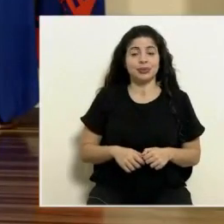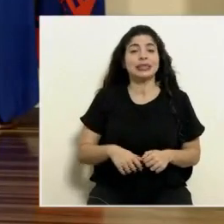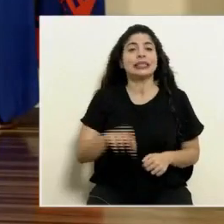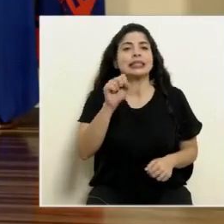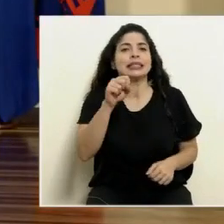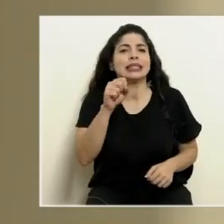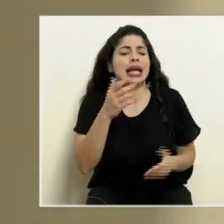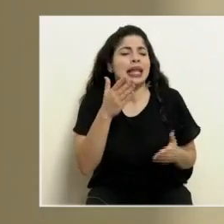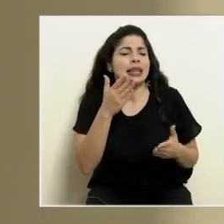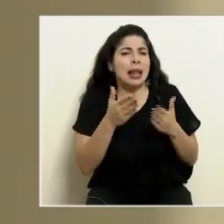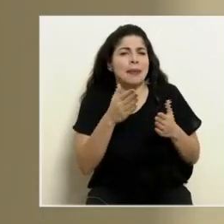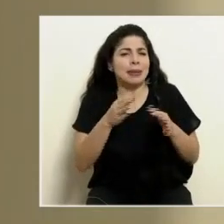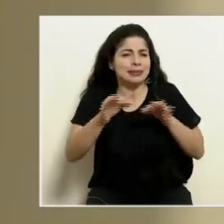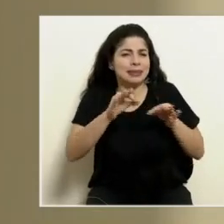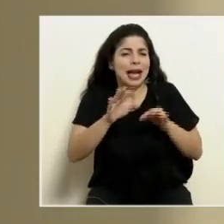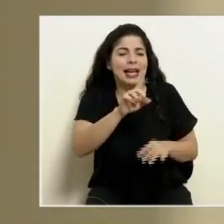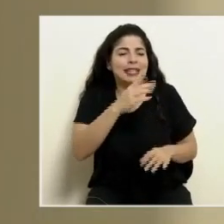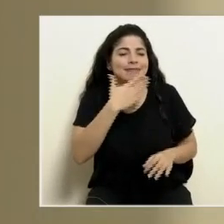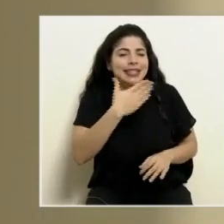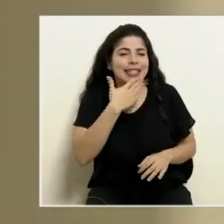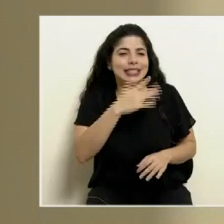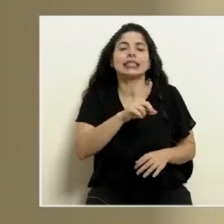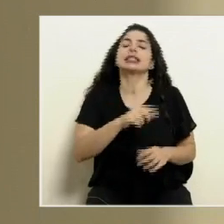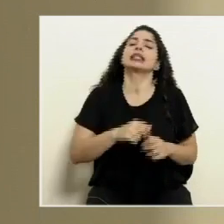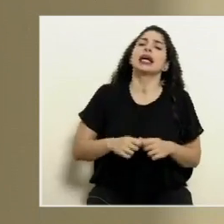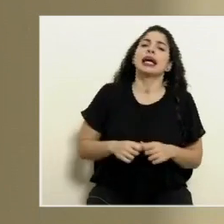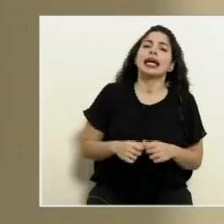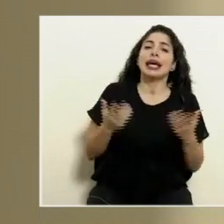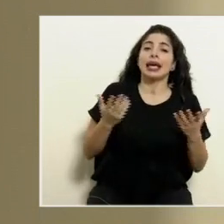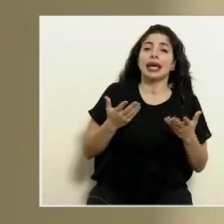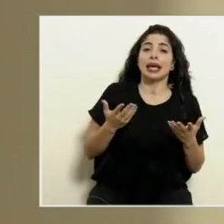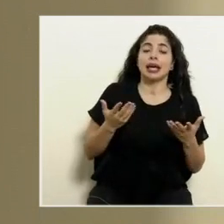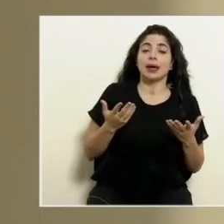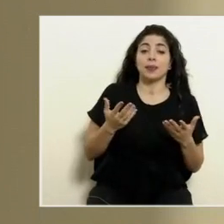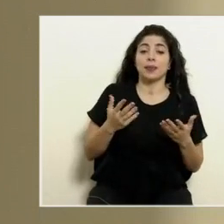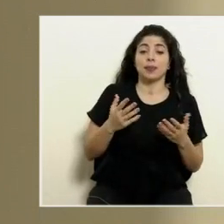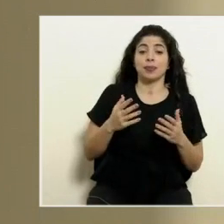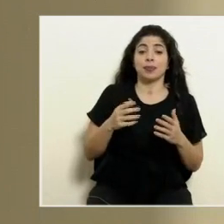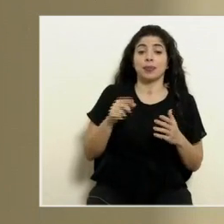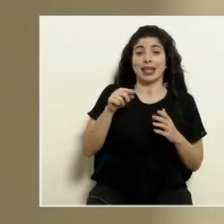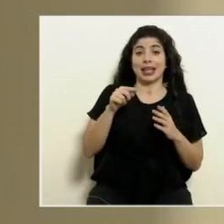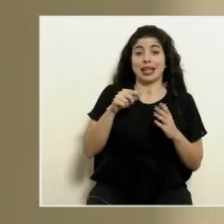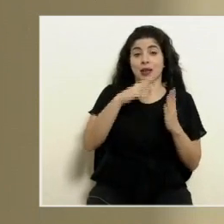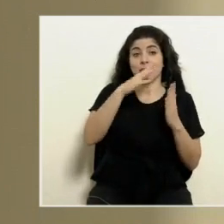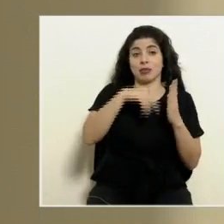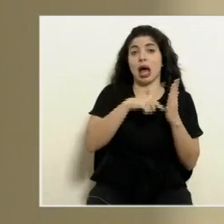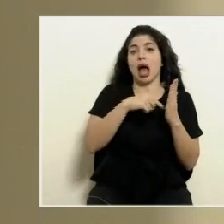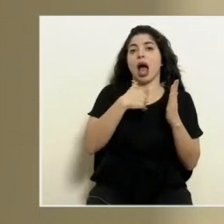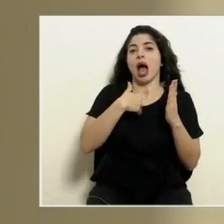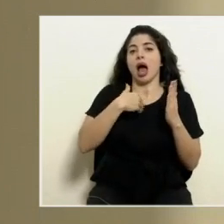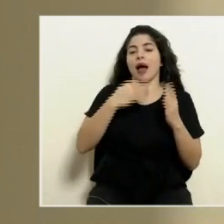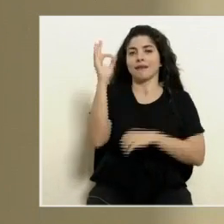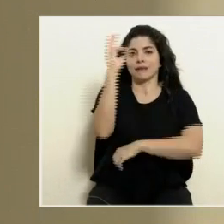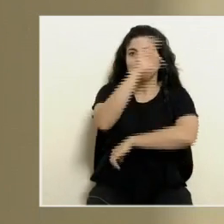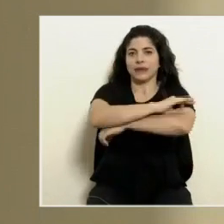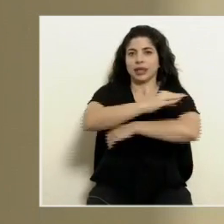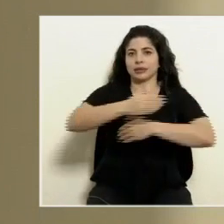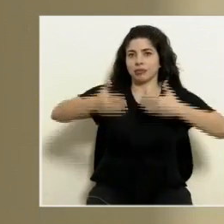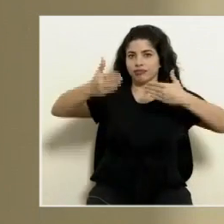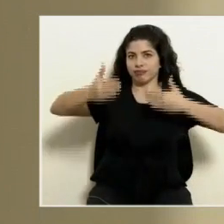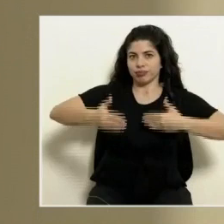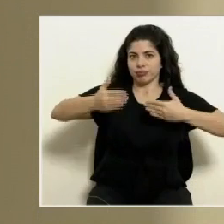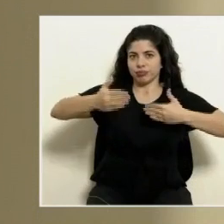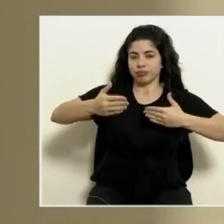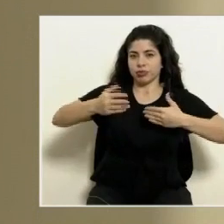Sí, tal vez ampliar, gracias, que la nota tiene una vigencia, ¿verdad? Las notas tienen